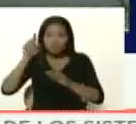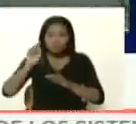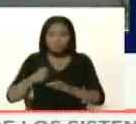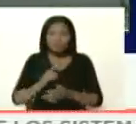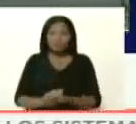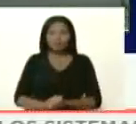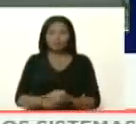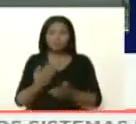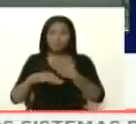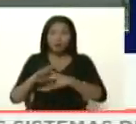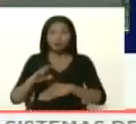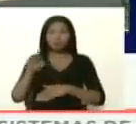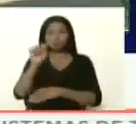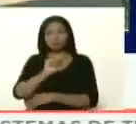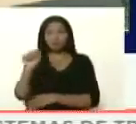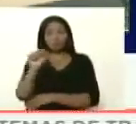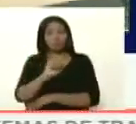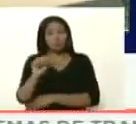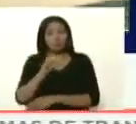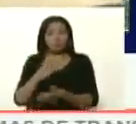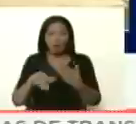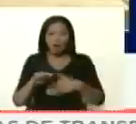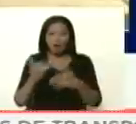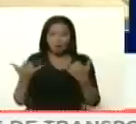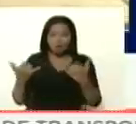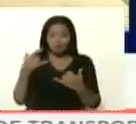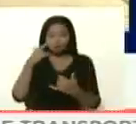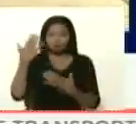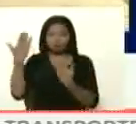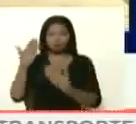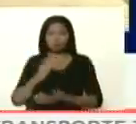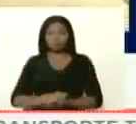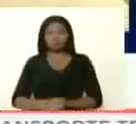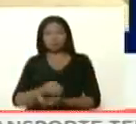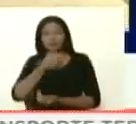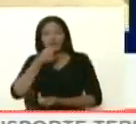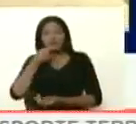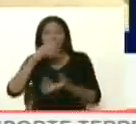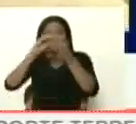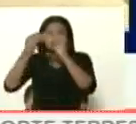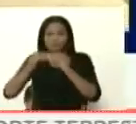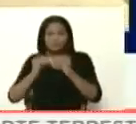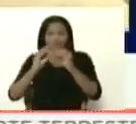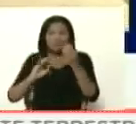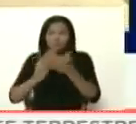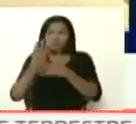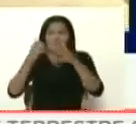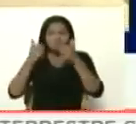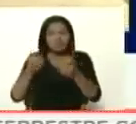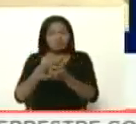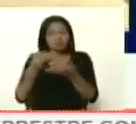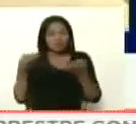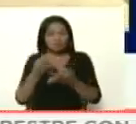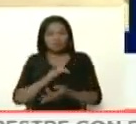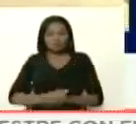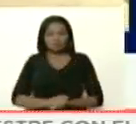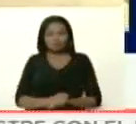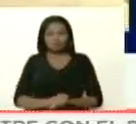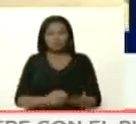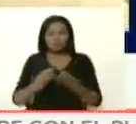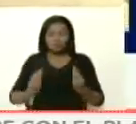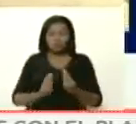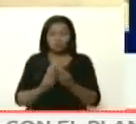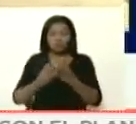Allá van saliendo las unidades de Metrobús. Bellas, miren, bellas, funcionales, con todos